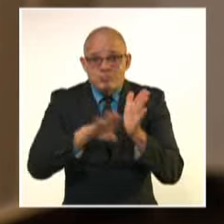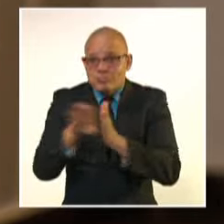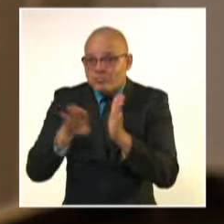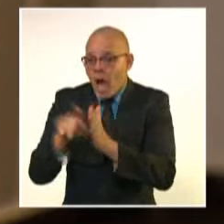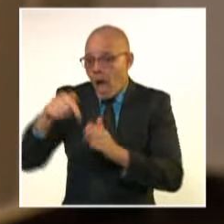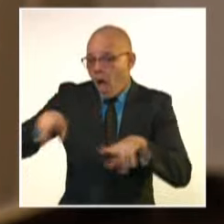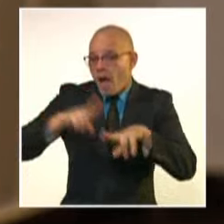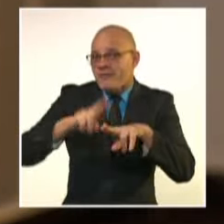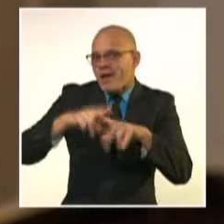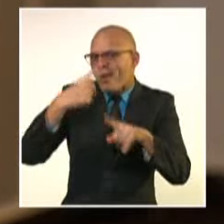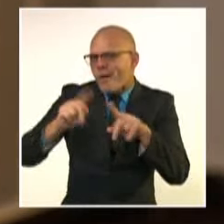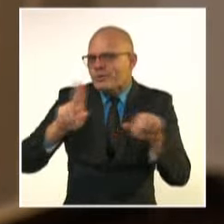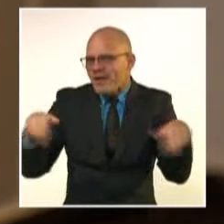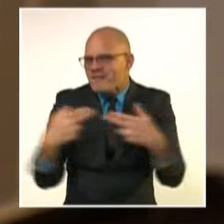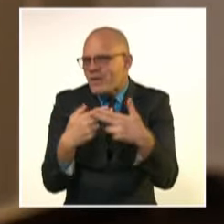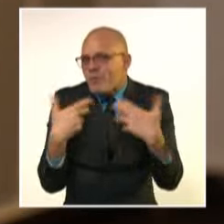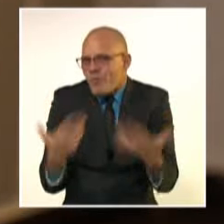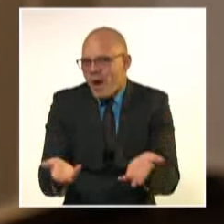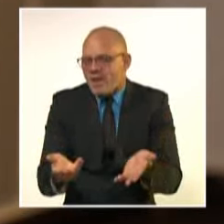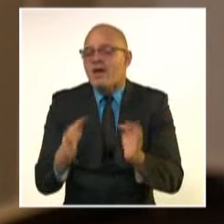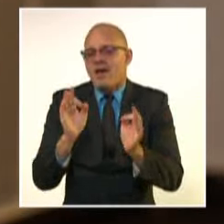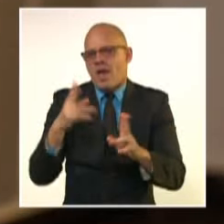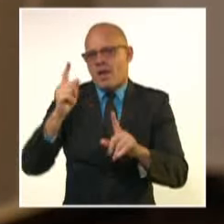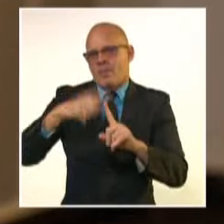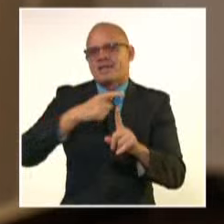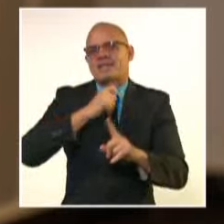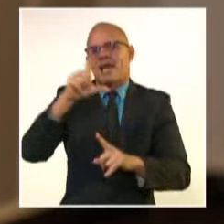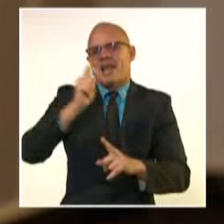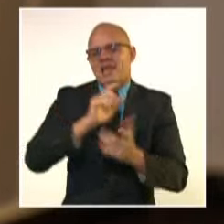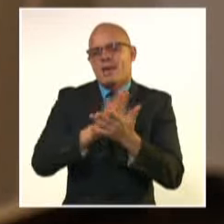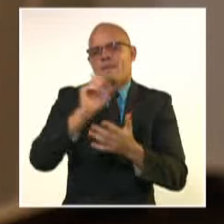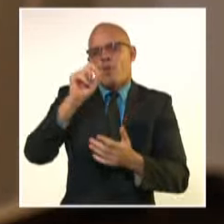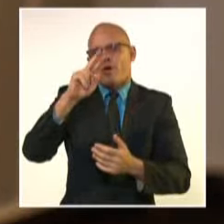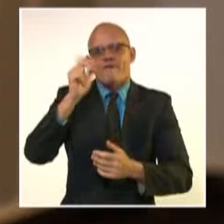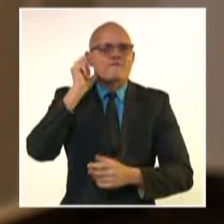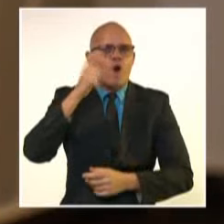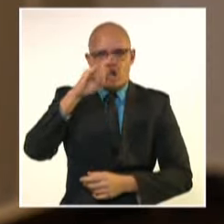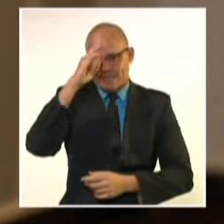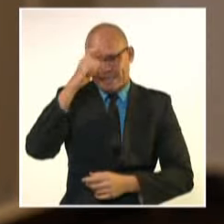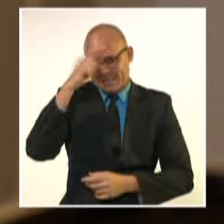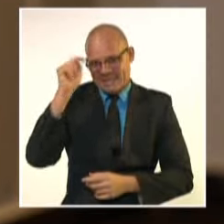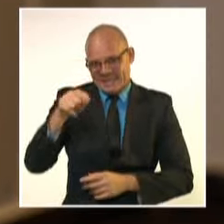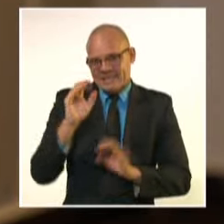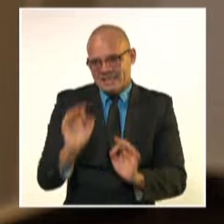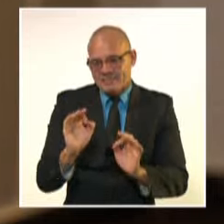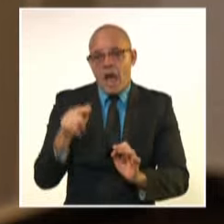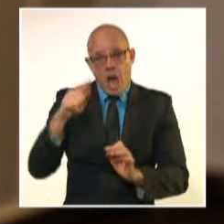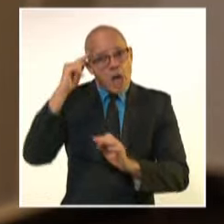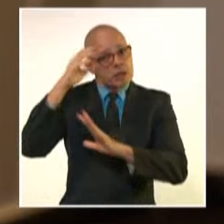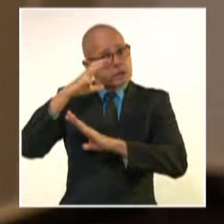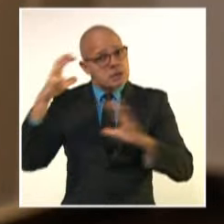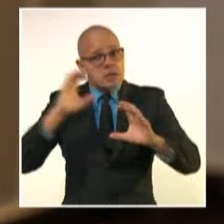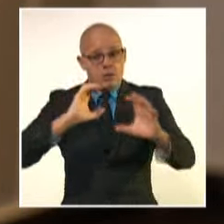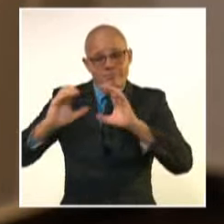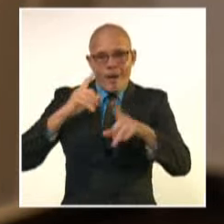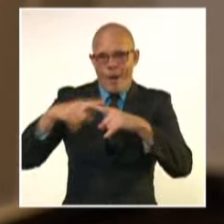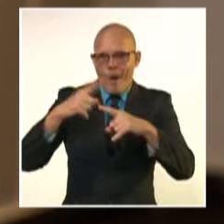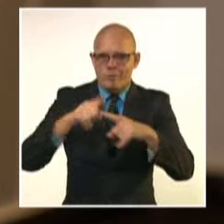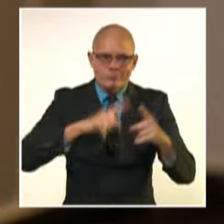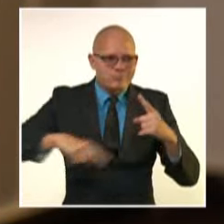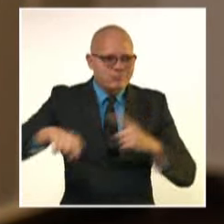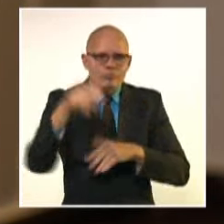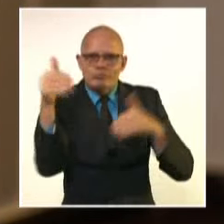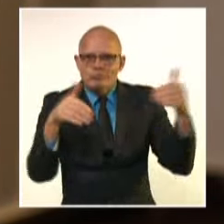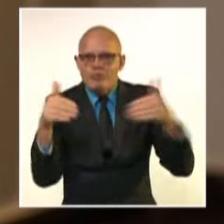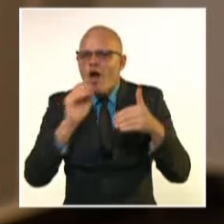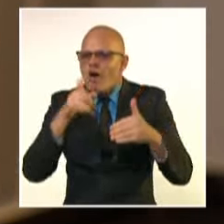Habana el evento académico TV Morfosis. Desde las ciencias de la comunicación y otras especialidades, los participantes analizaron cómo la IA